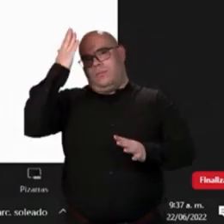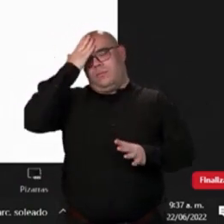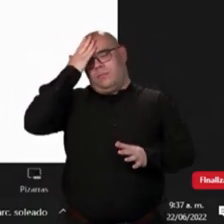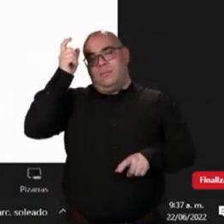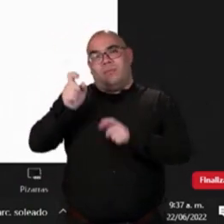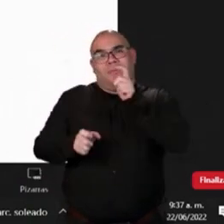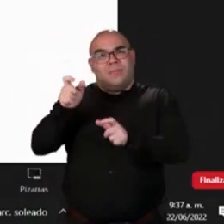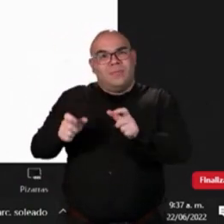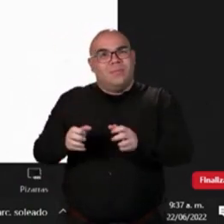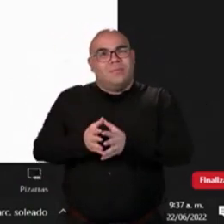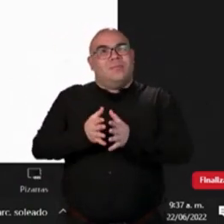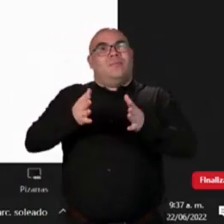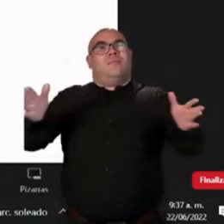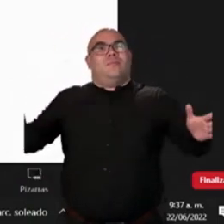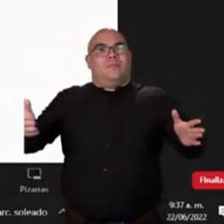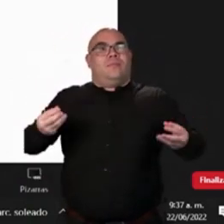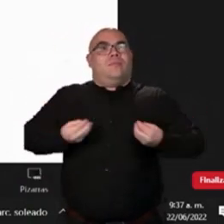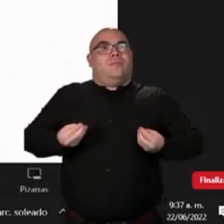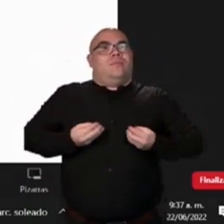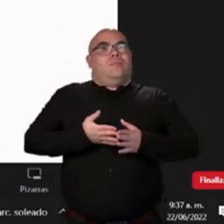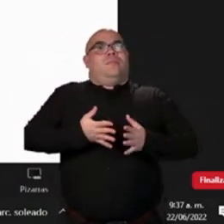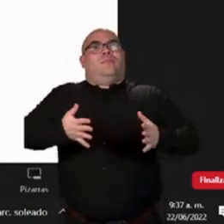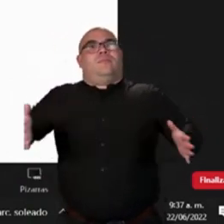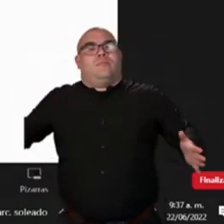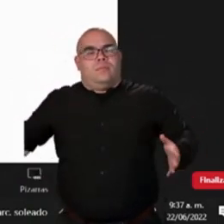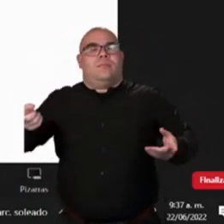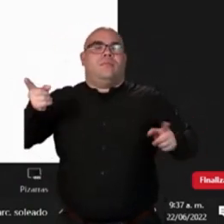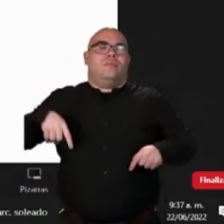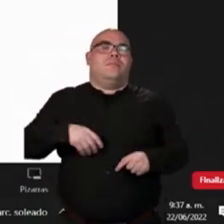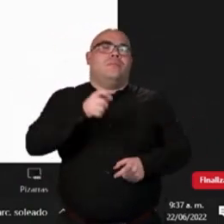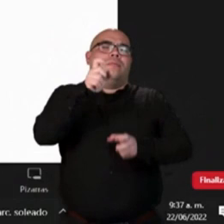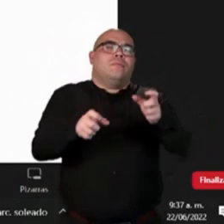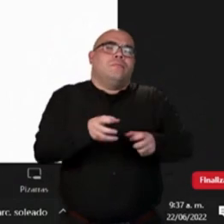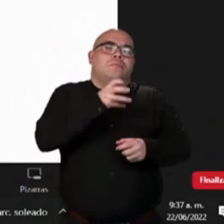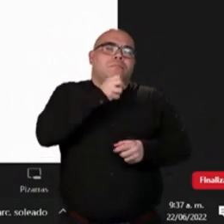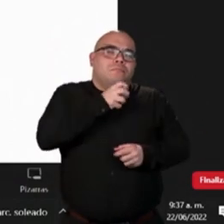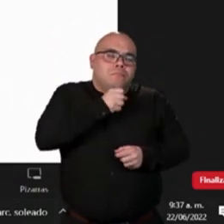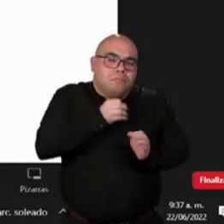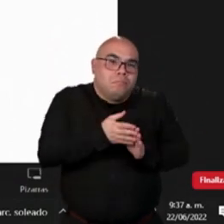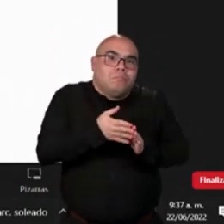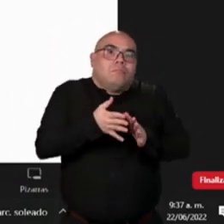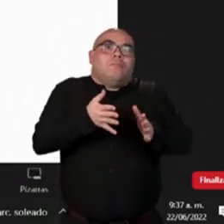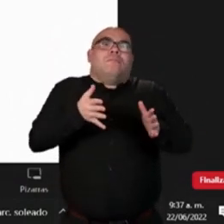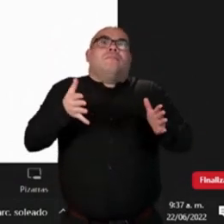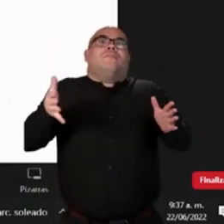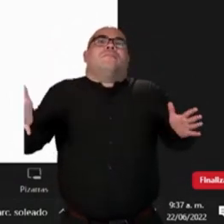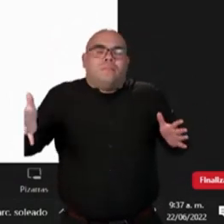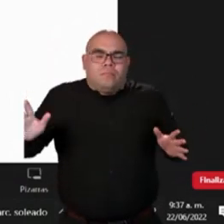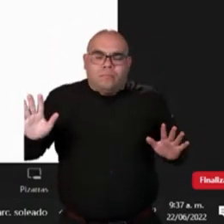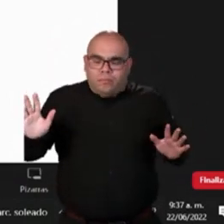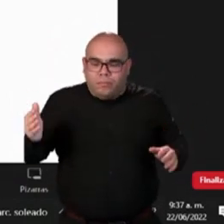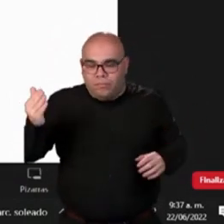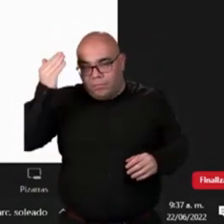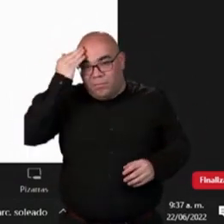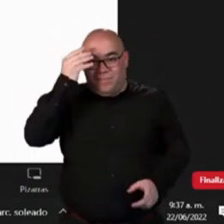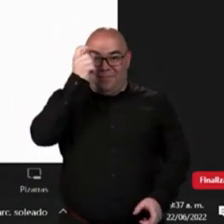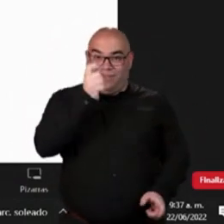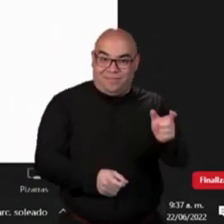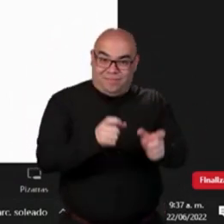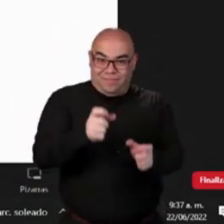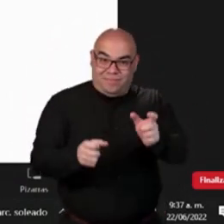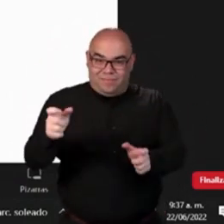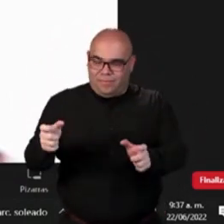de natalidad decrecientes, y el envejecimiento de la población va a hacer que pues, la gente